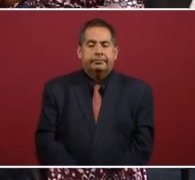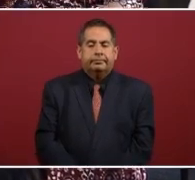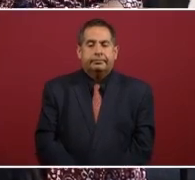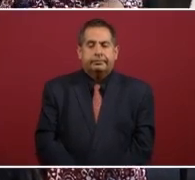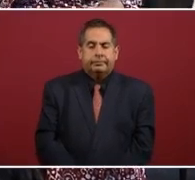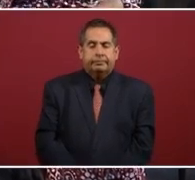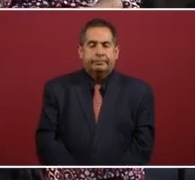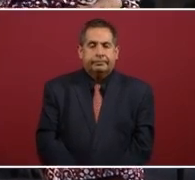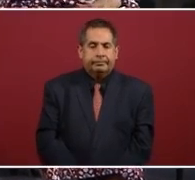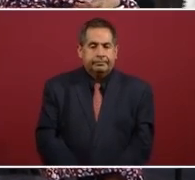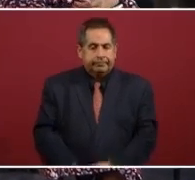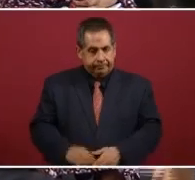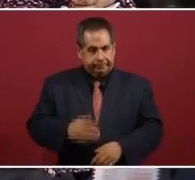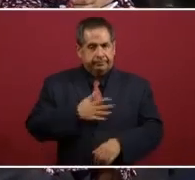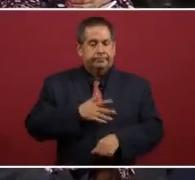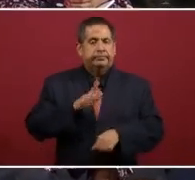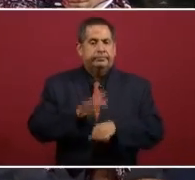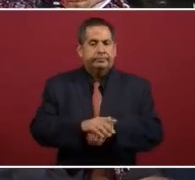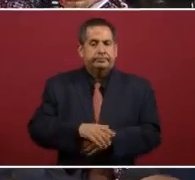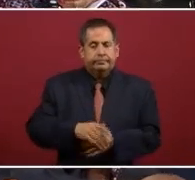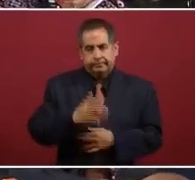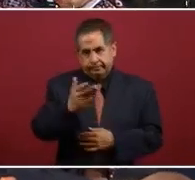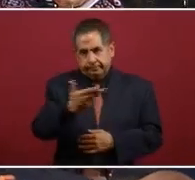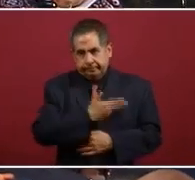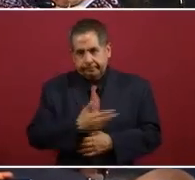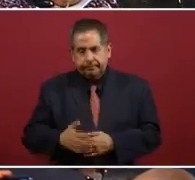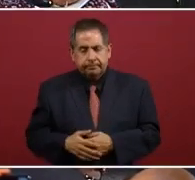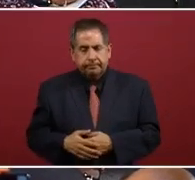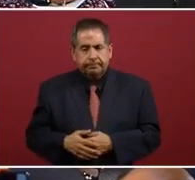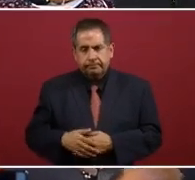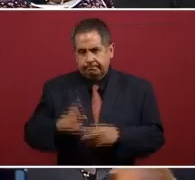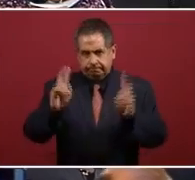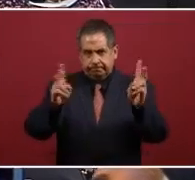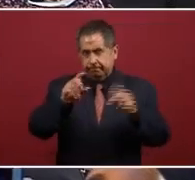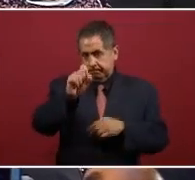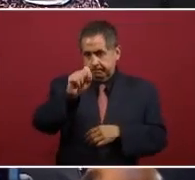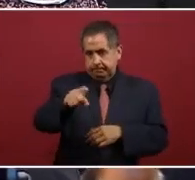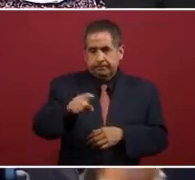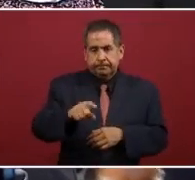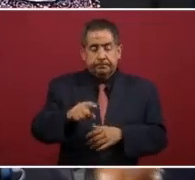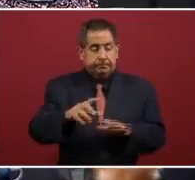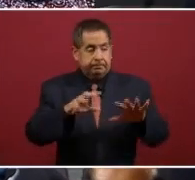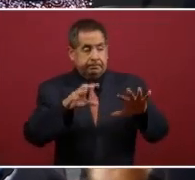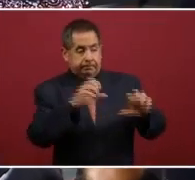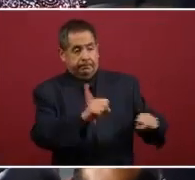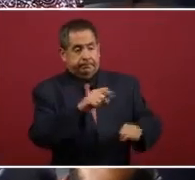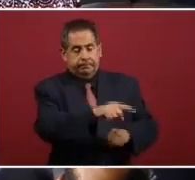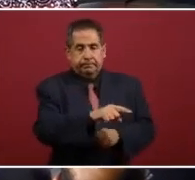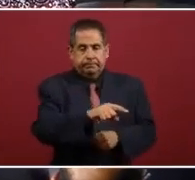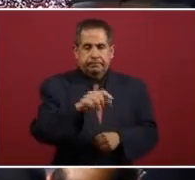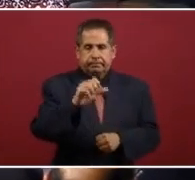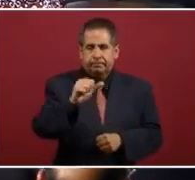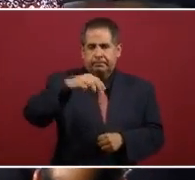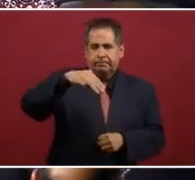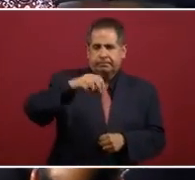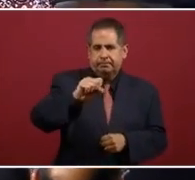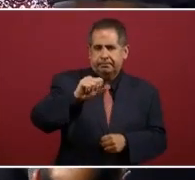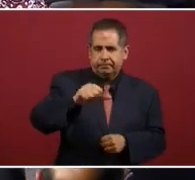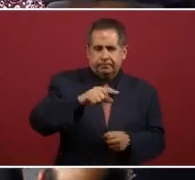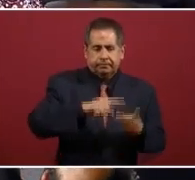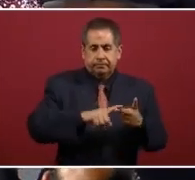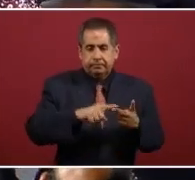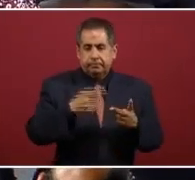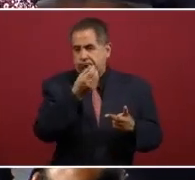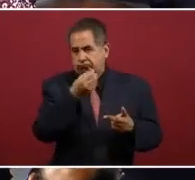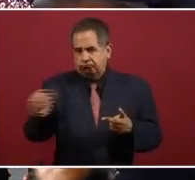Buenos días, presidente. Alberto Rodríguez, de SDP Noticias. Siguiendo con este tema de la detención del dueño de AMSA y la orden de captura